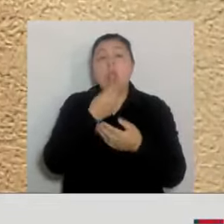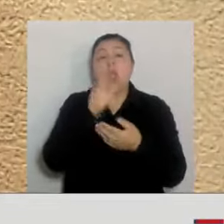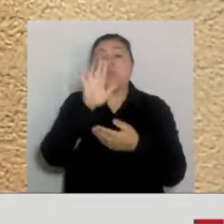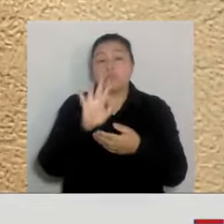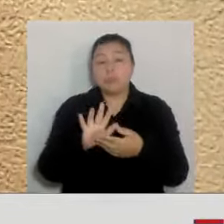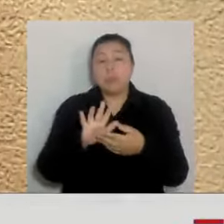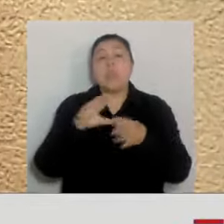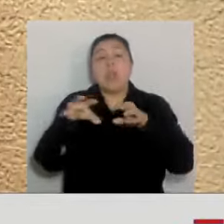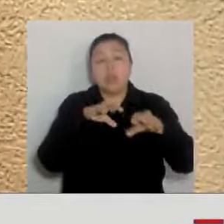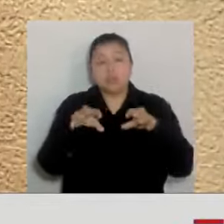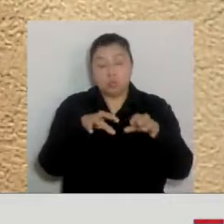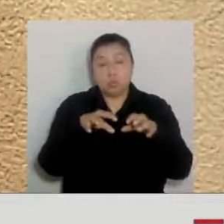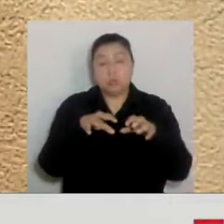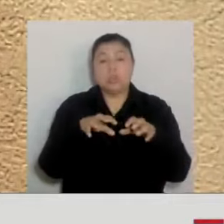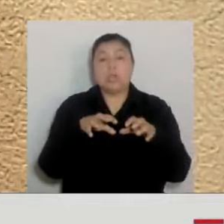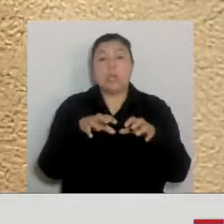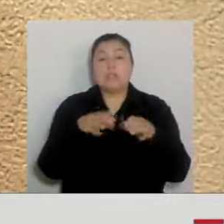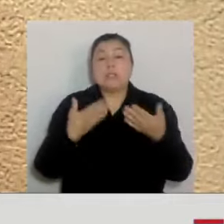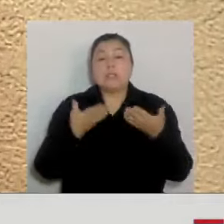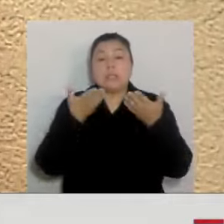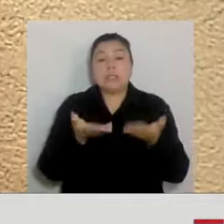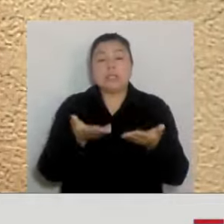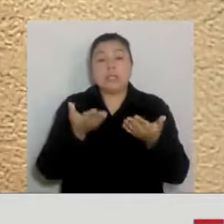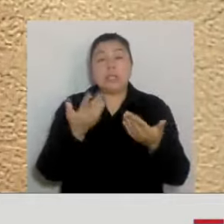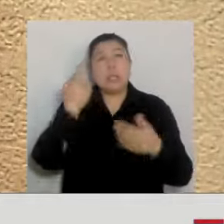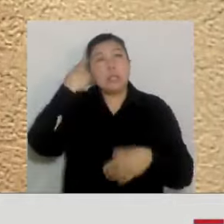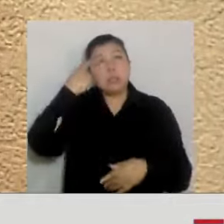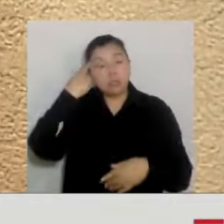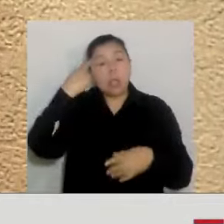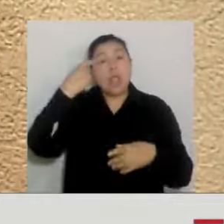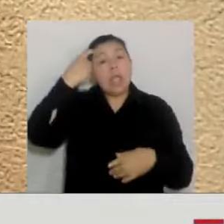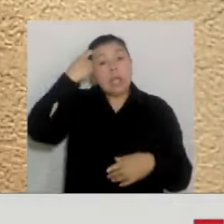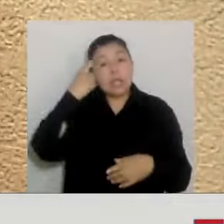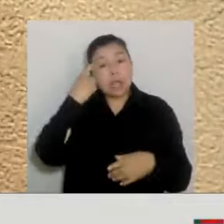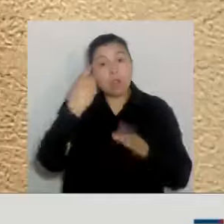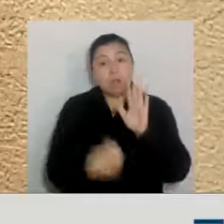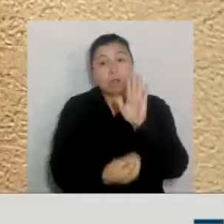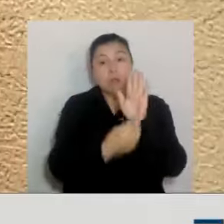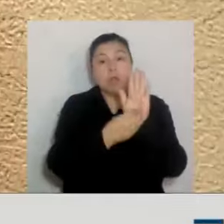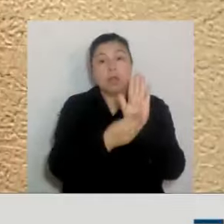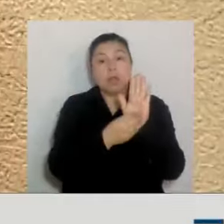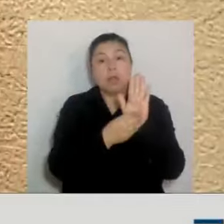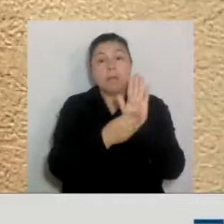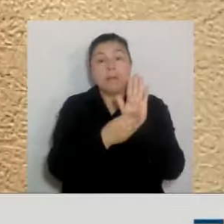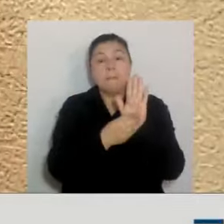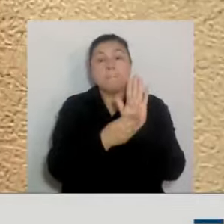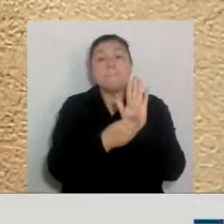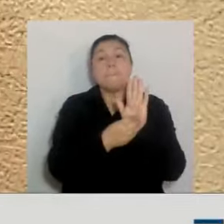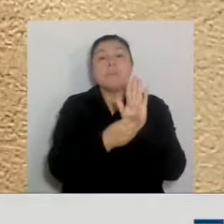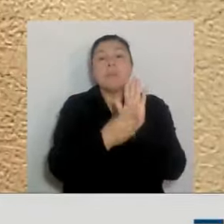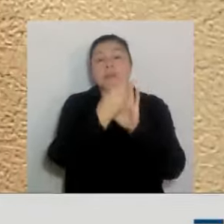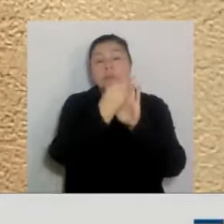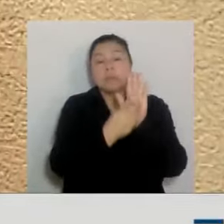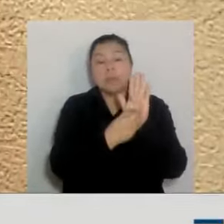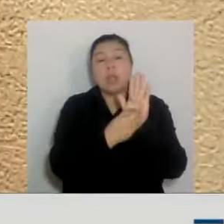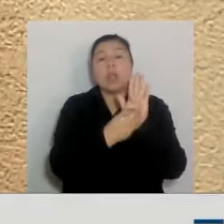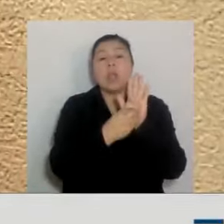productos que se ofrecen en este sentido Considero que la incorporación de la caracterización de los alimentos